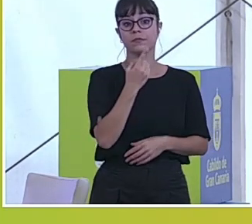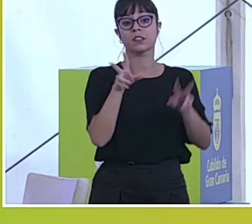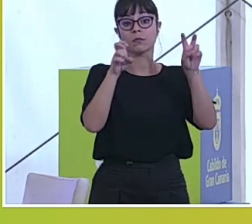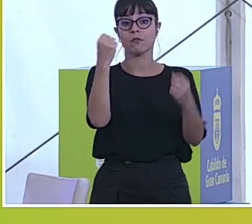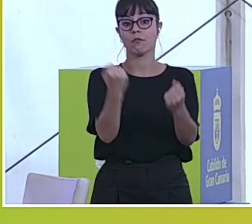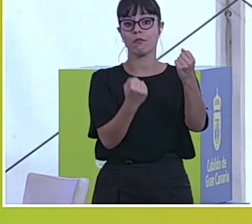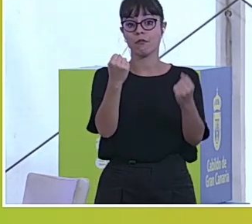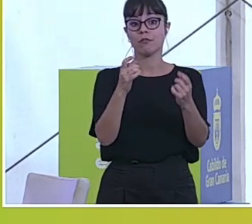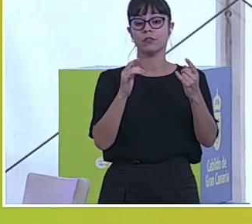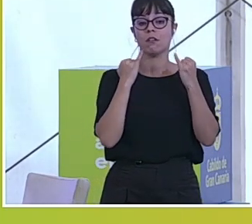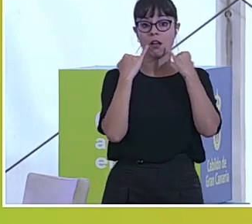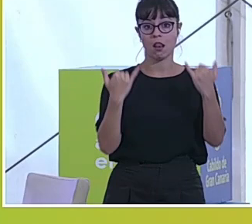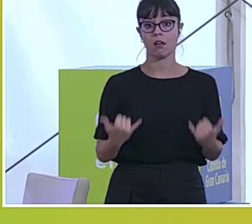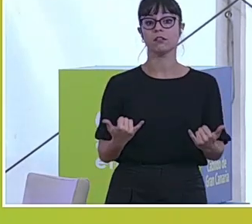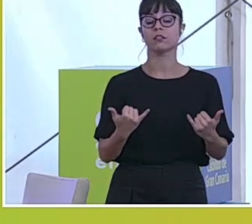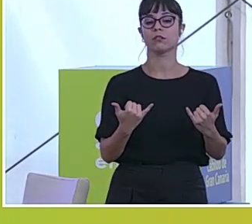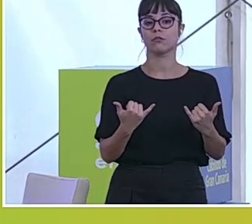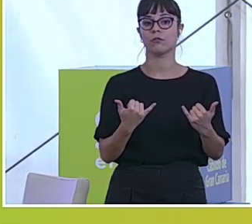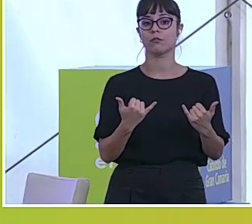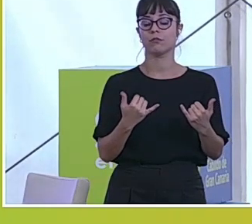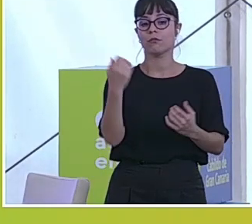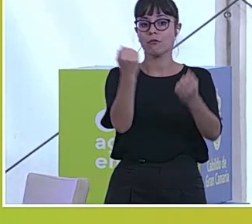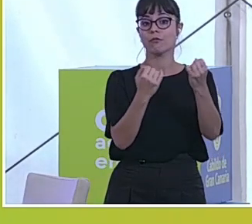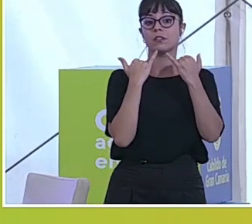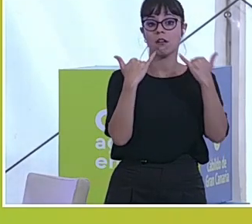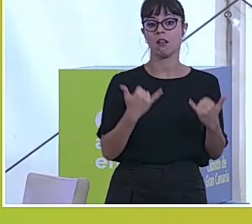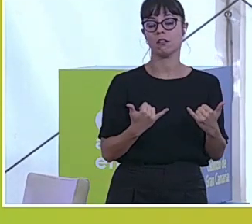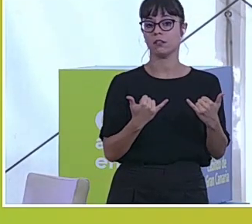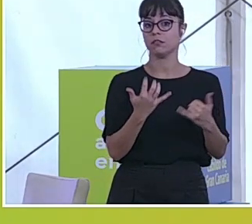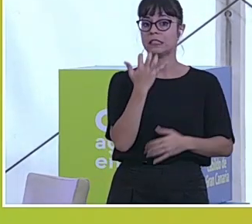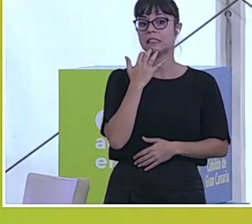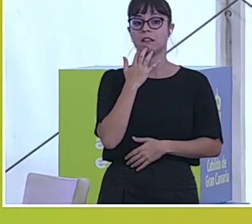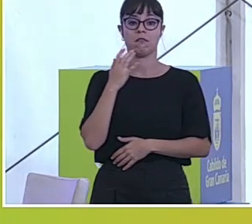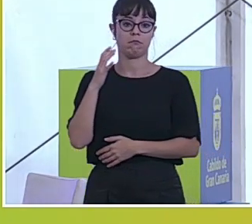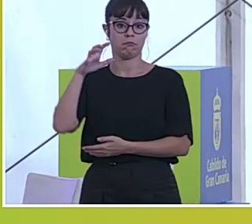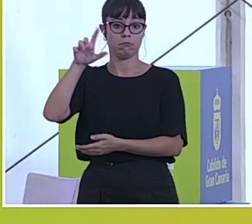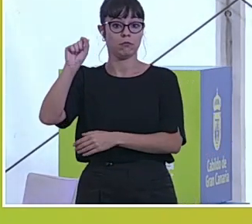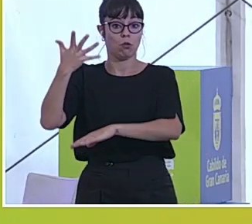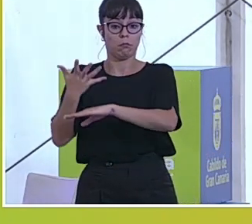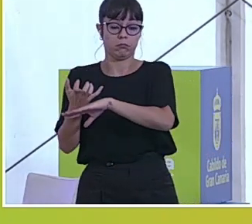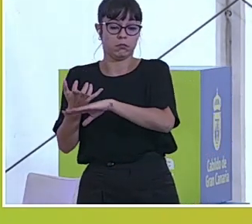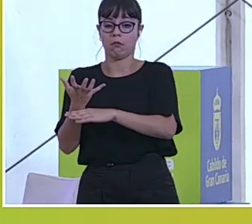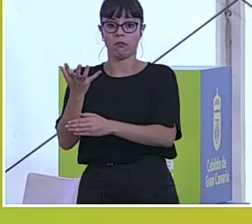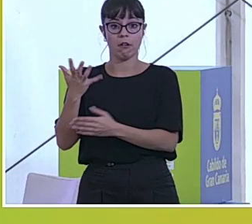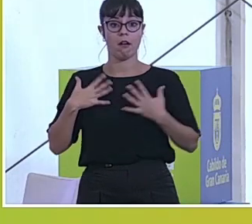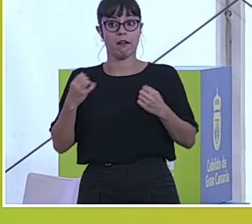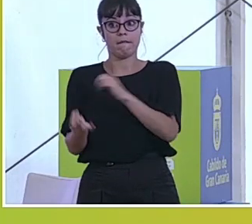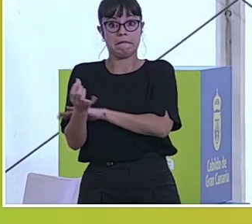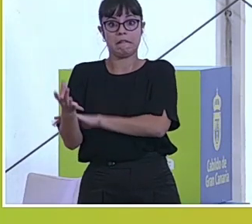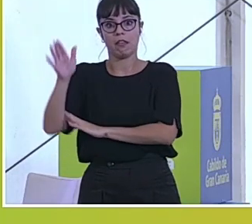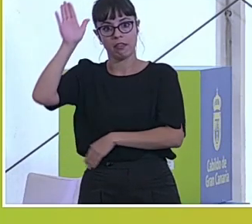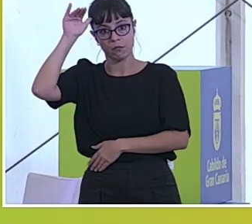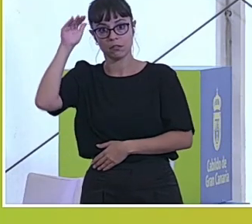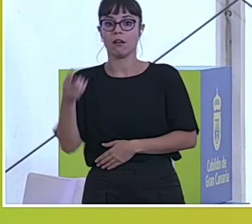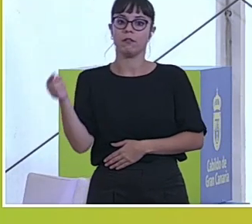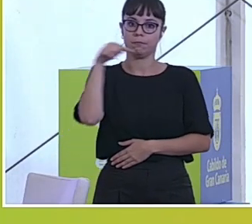vehículo eléctrico te permite, en ciertos momentos, cuando tienes excesos de producción, aumentar la demanda en un momento